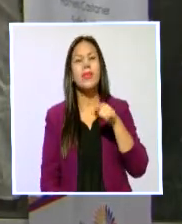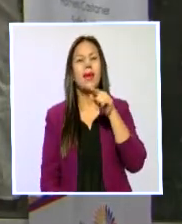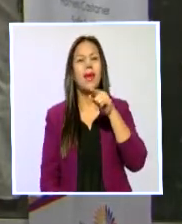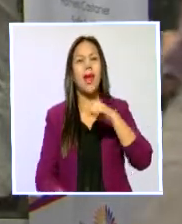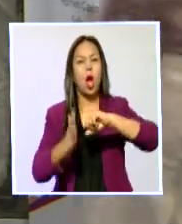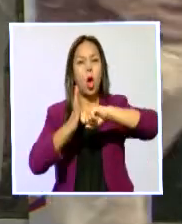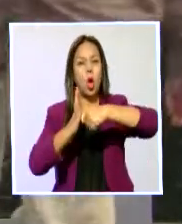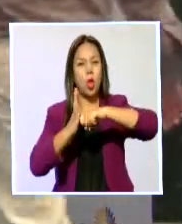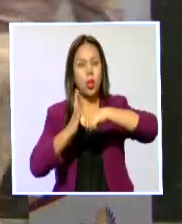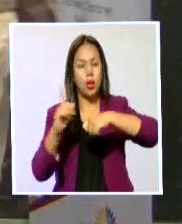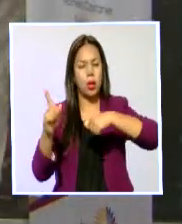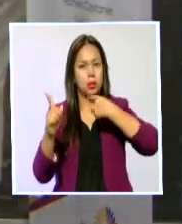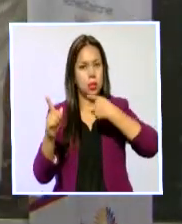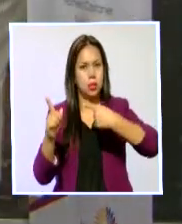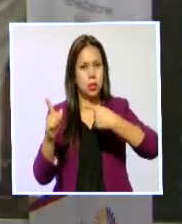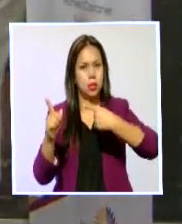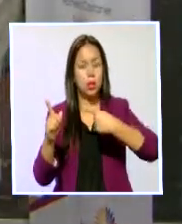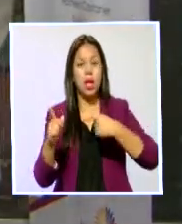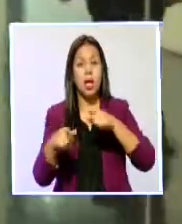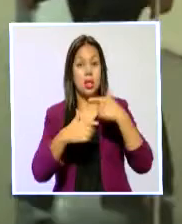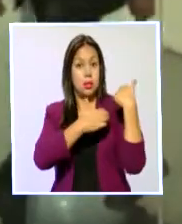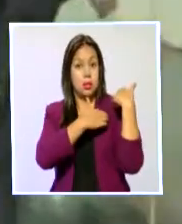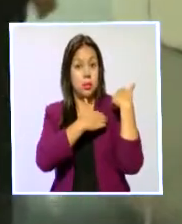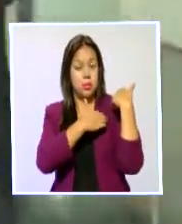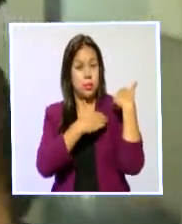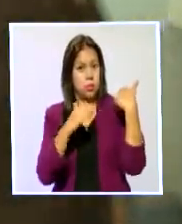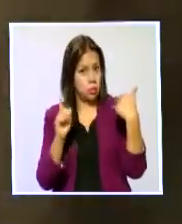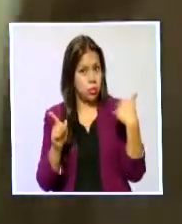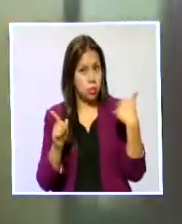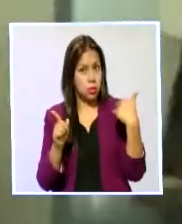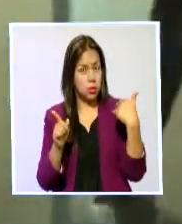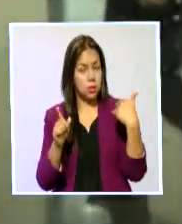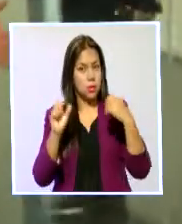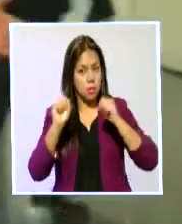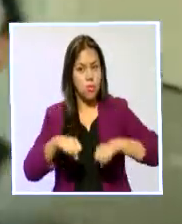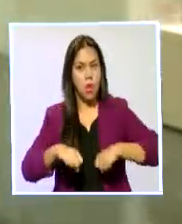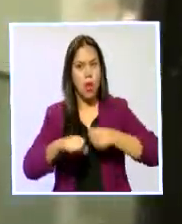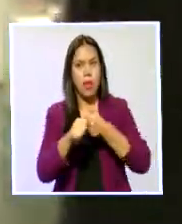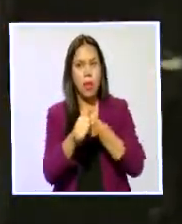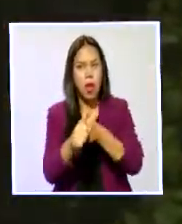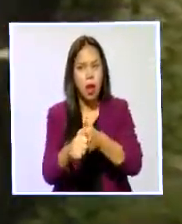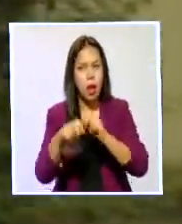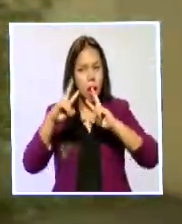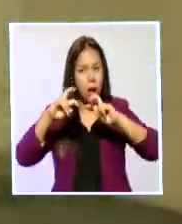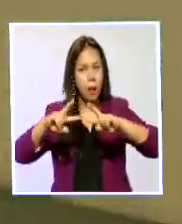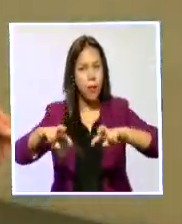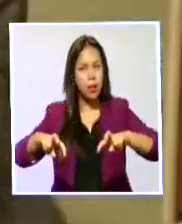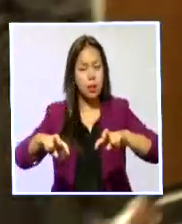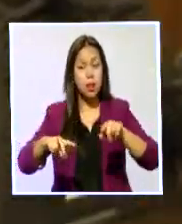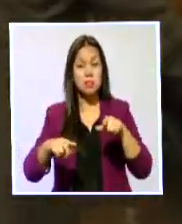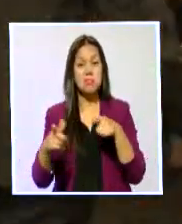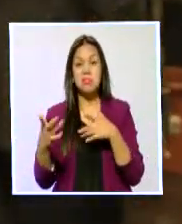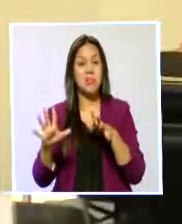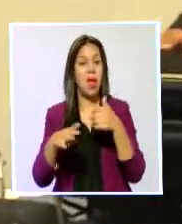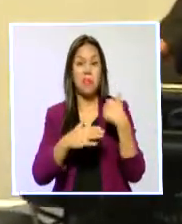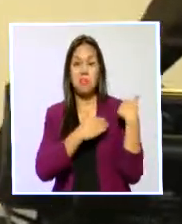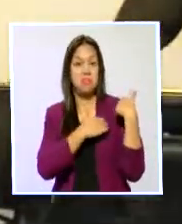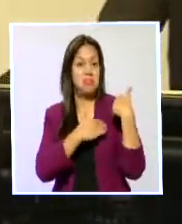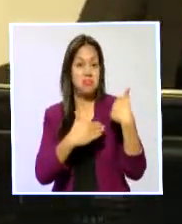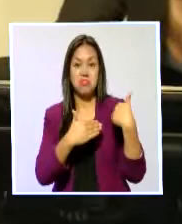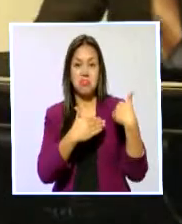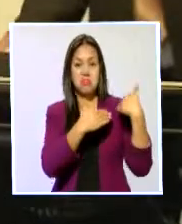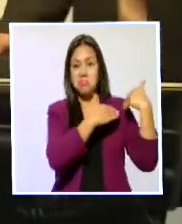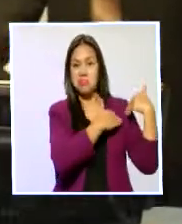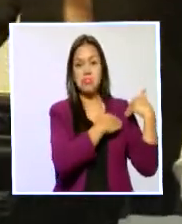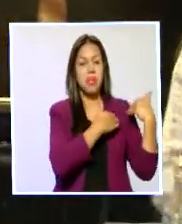General del Estado ya no tiene las facultades para realizar auditorías de gestión. Esto quedó subsanado en las